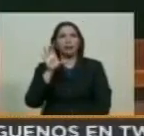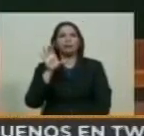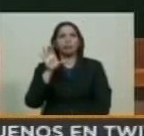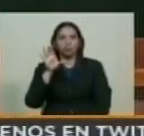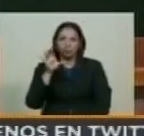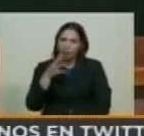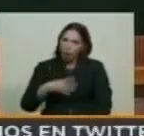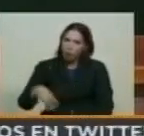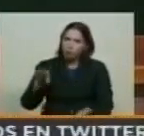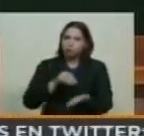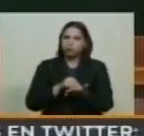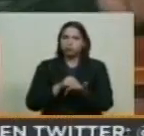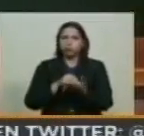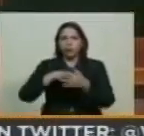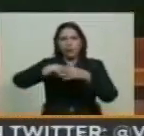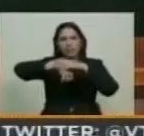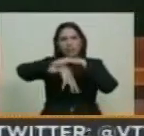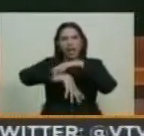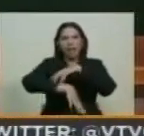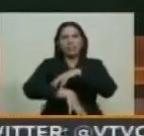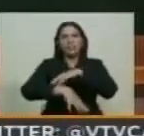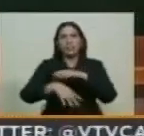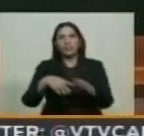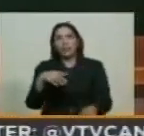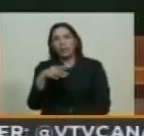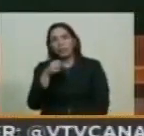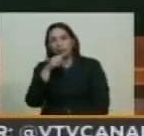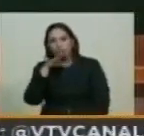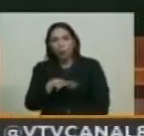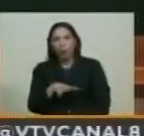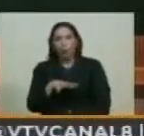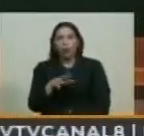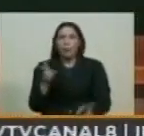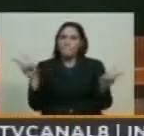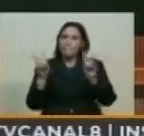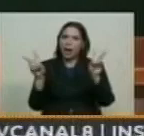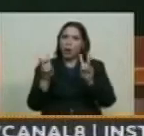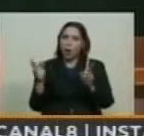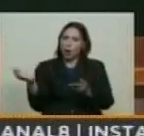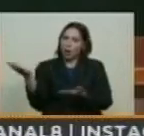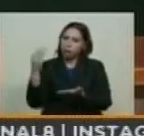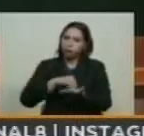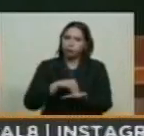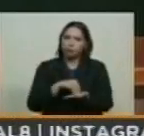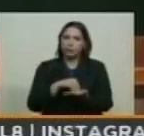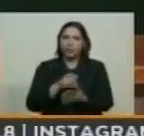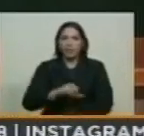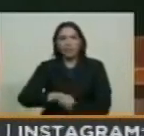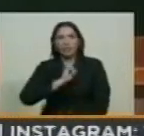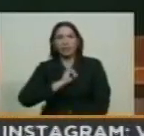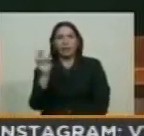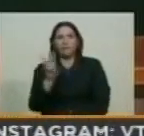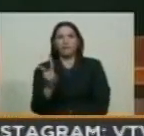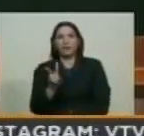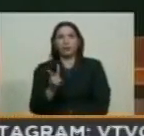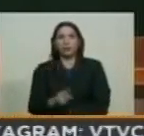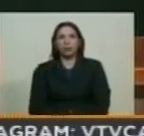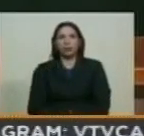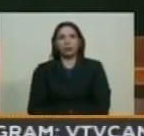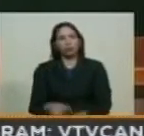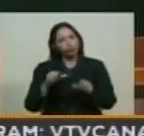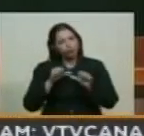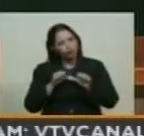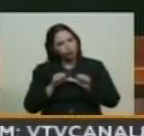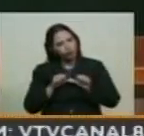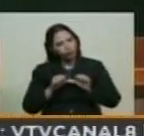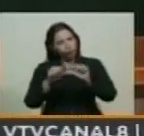nuestras raíces históricas, rescatando los valores y la identidad venezolana, preservando nuestra